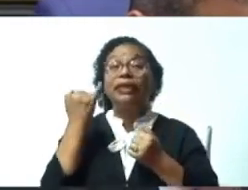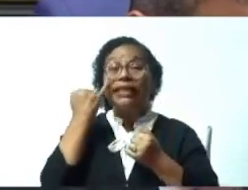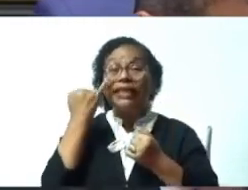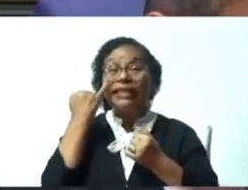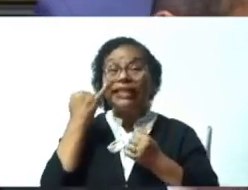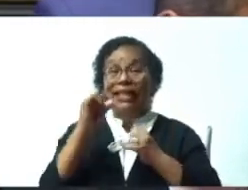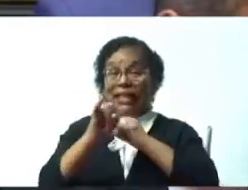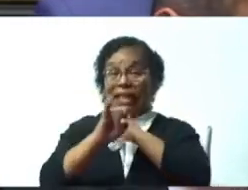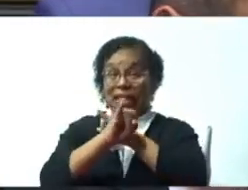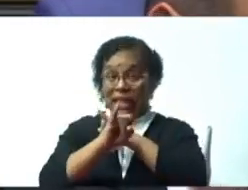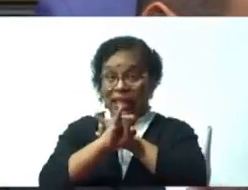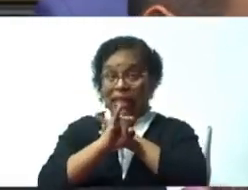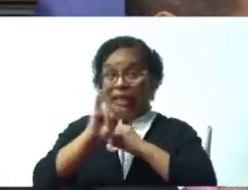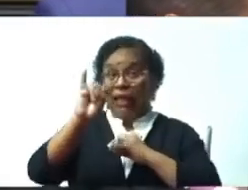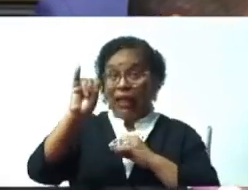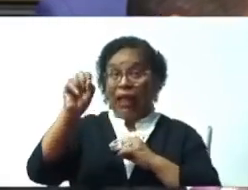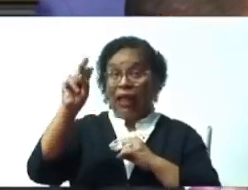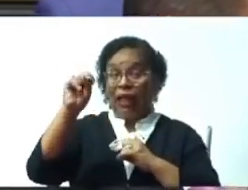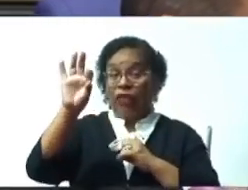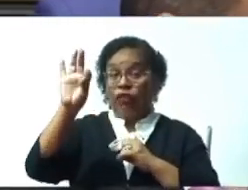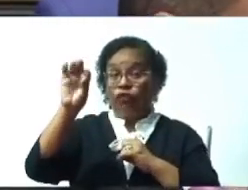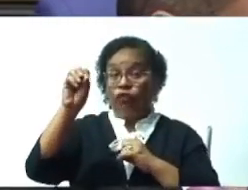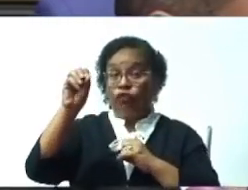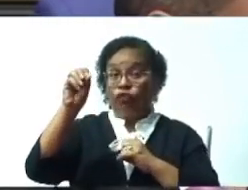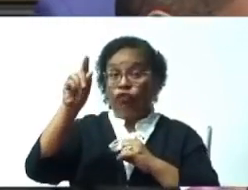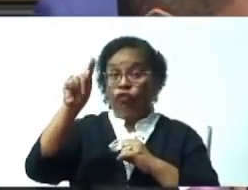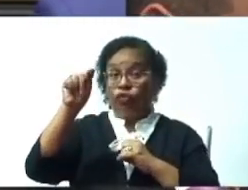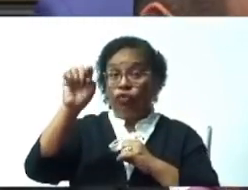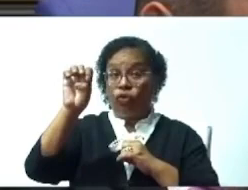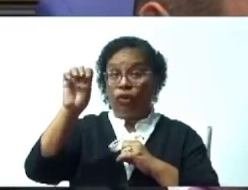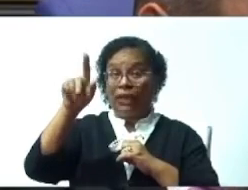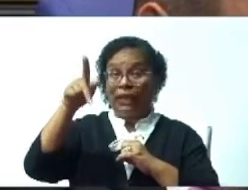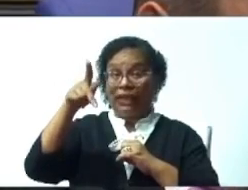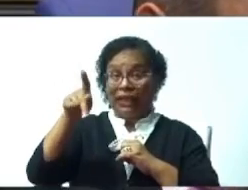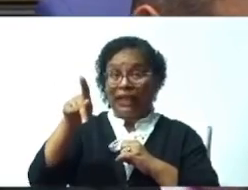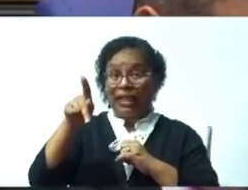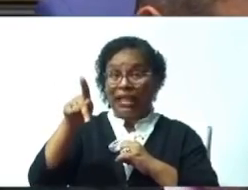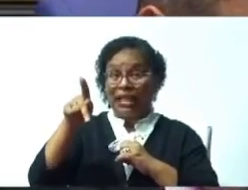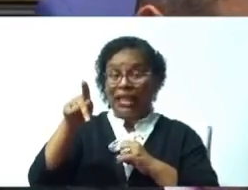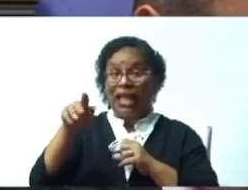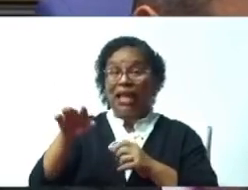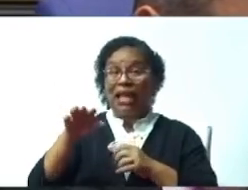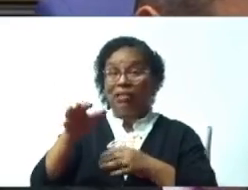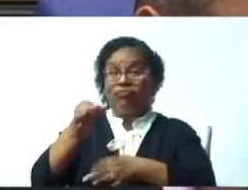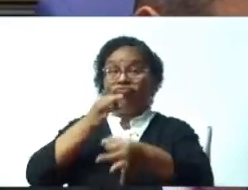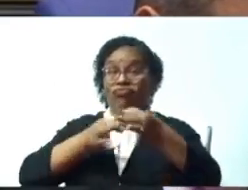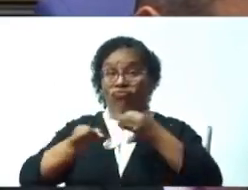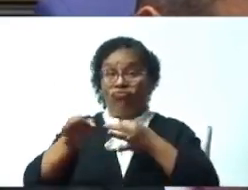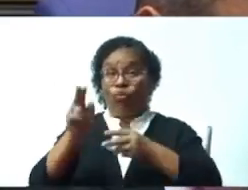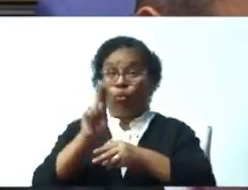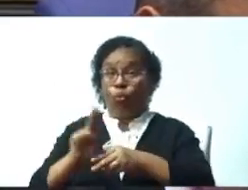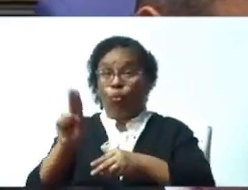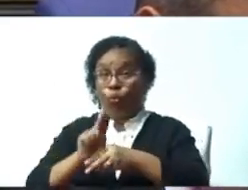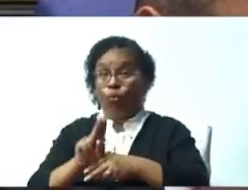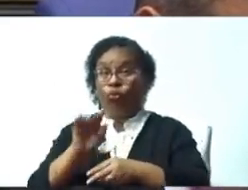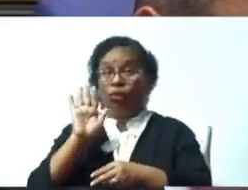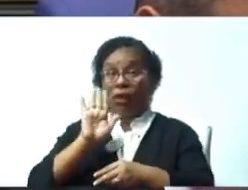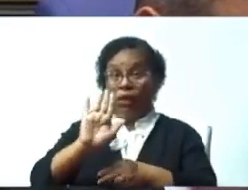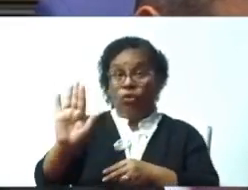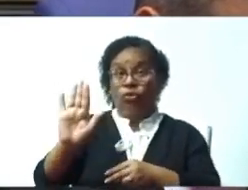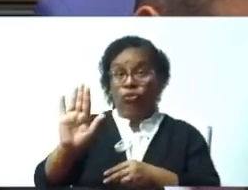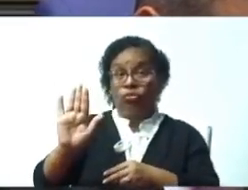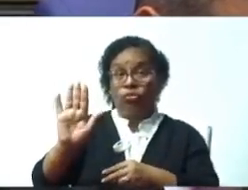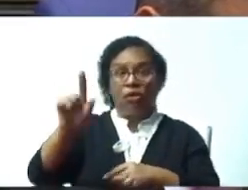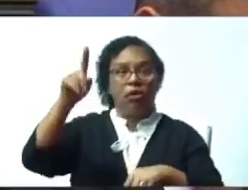alta sofisticado no podrán ser tocados ni expuestos al peligro de que se rompan o se